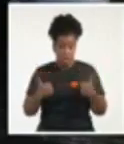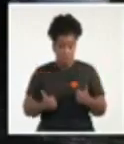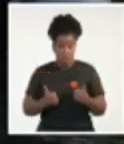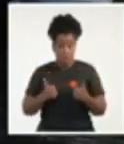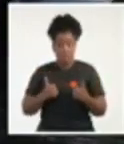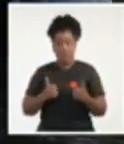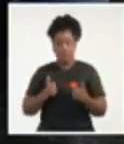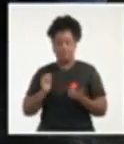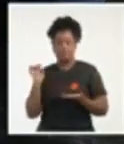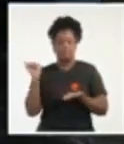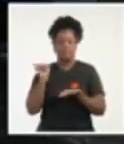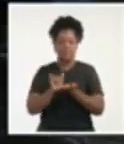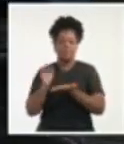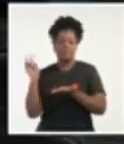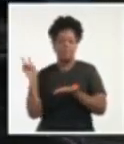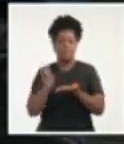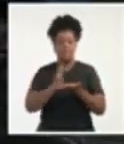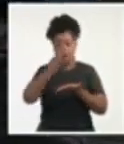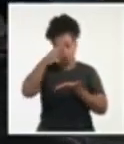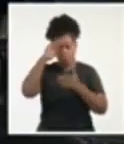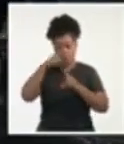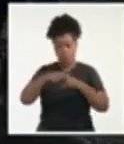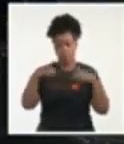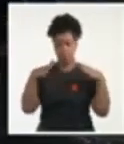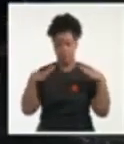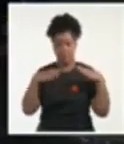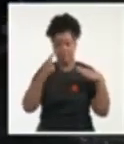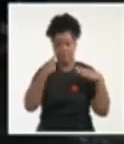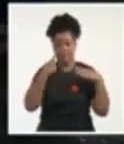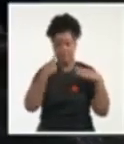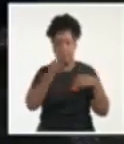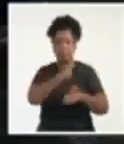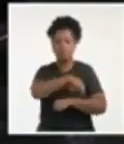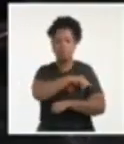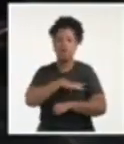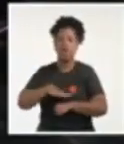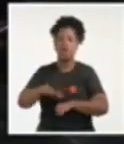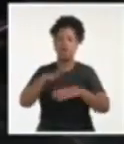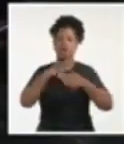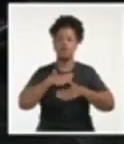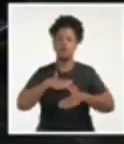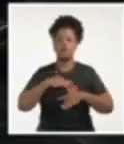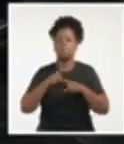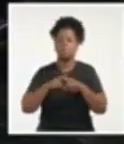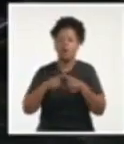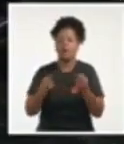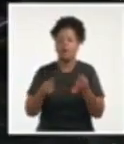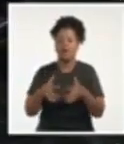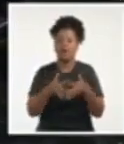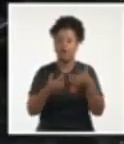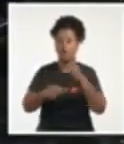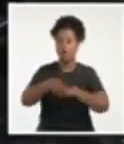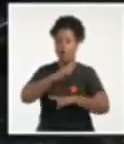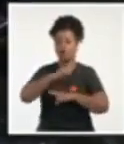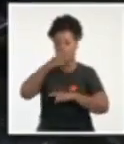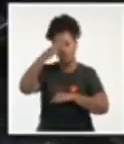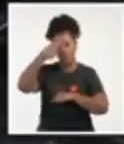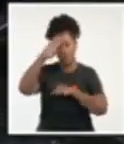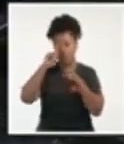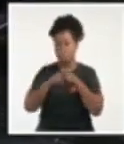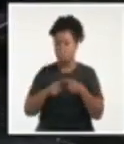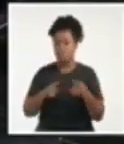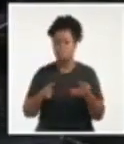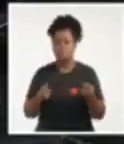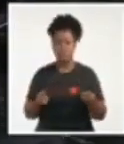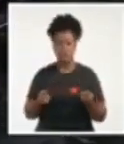país lo pueden apreciar, los turistas lo pueden apreciar? ¿Por qué quieren ir contra eso? ¿Y por qué arman todas